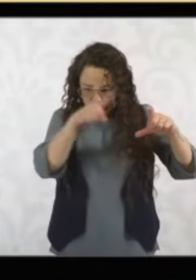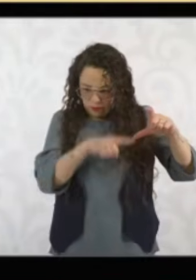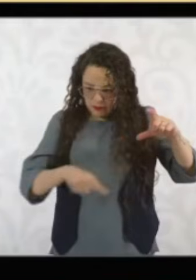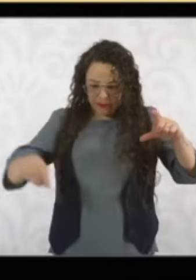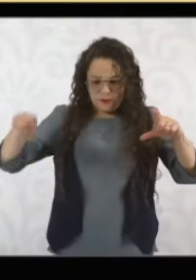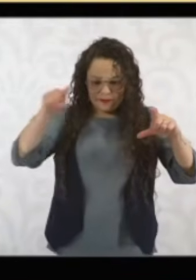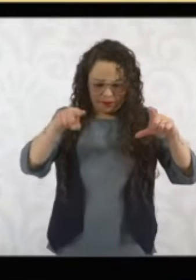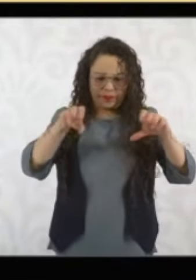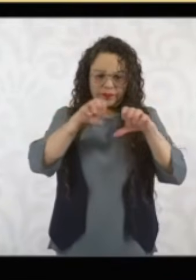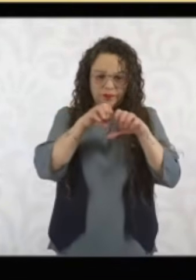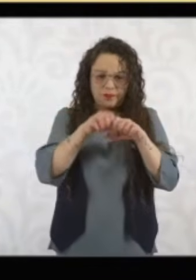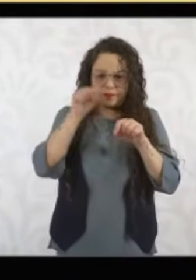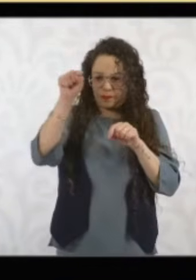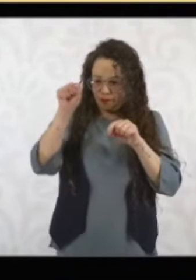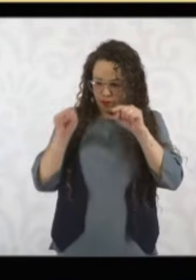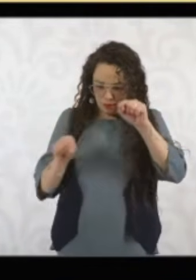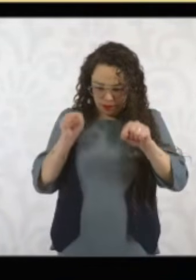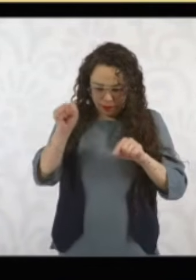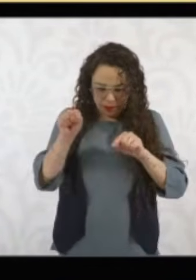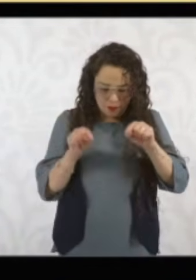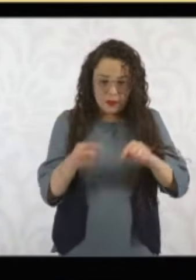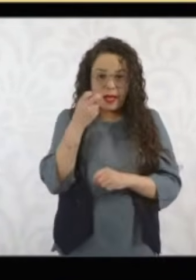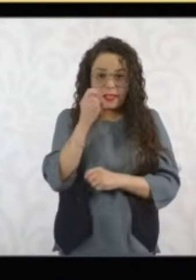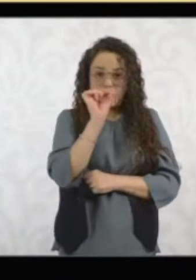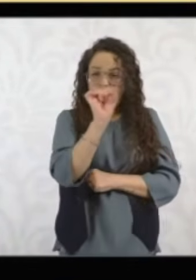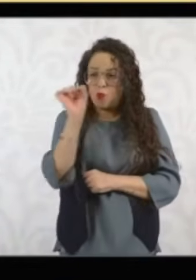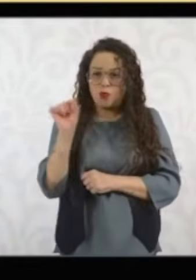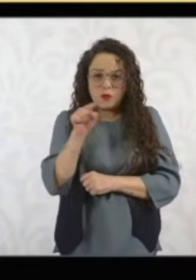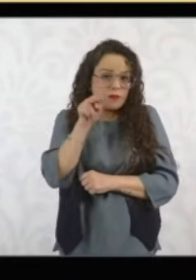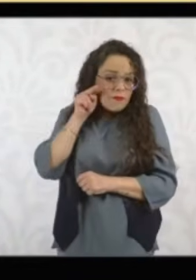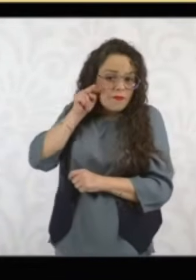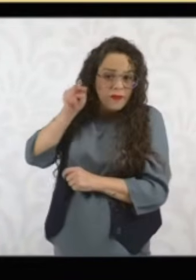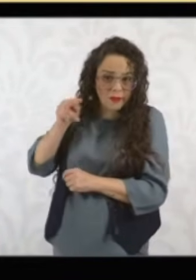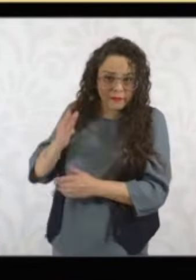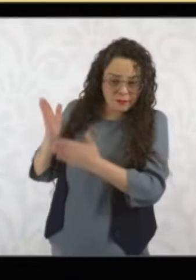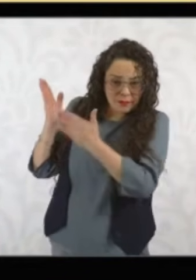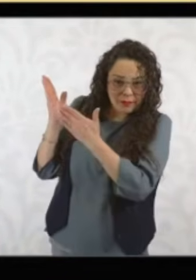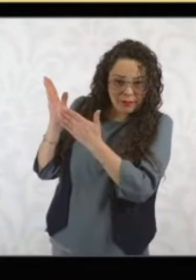estas pequeños puntitos son